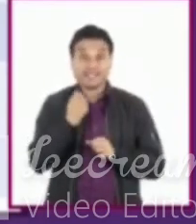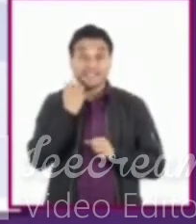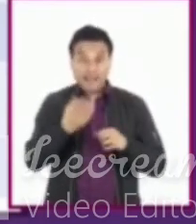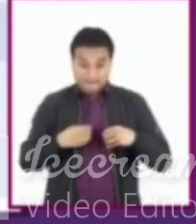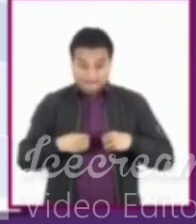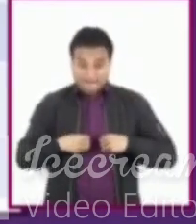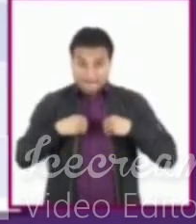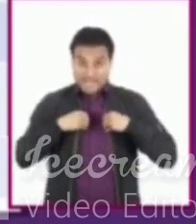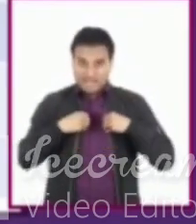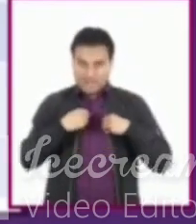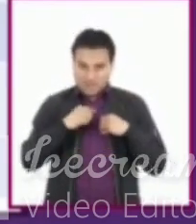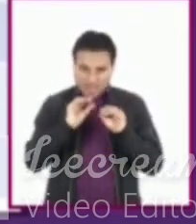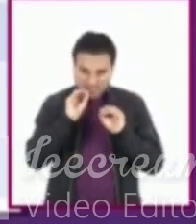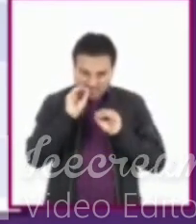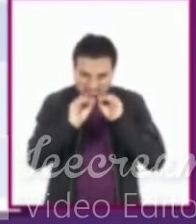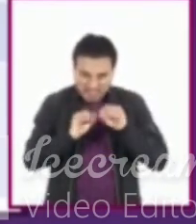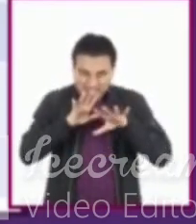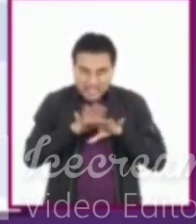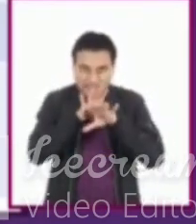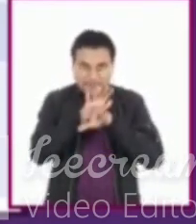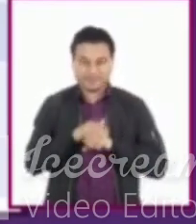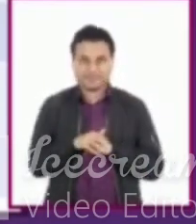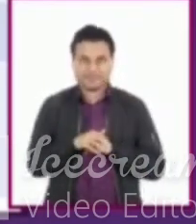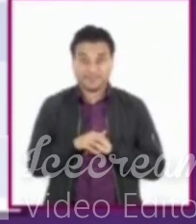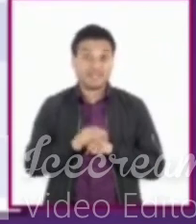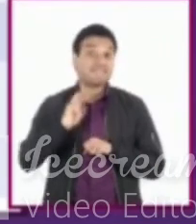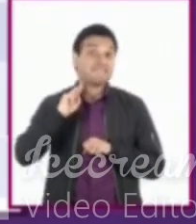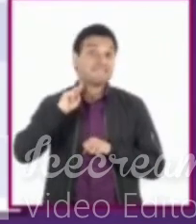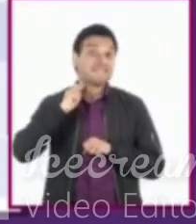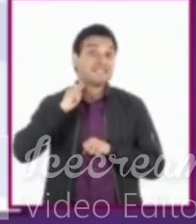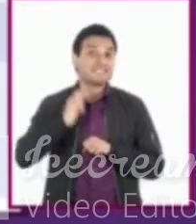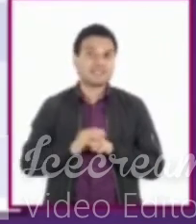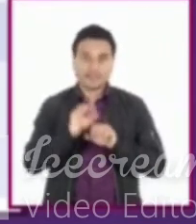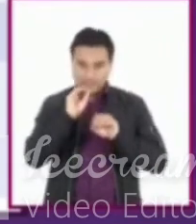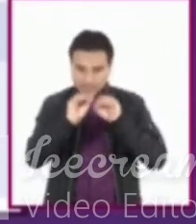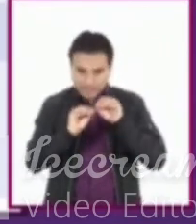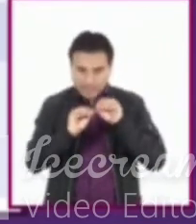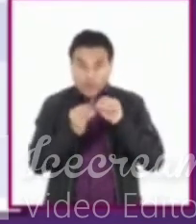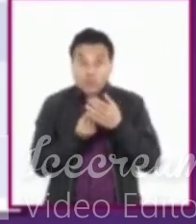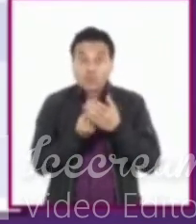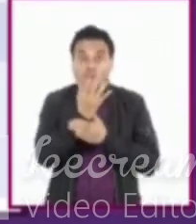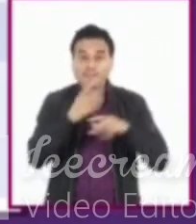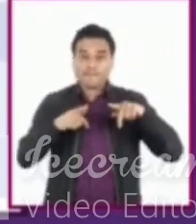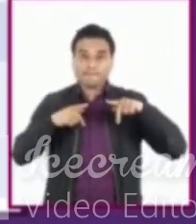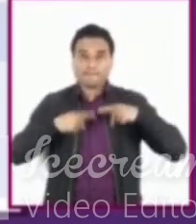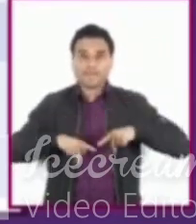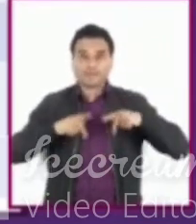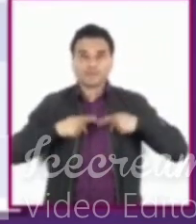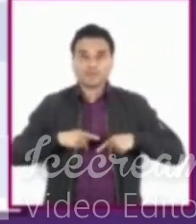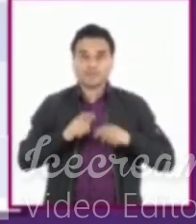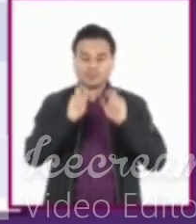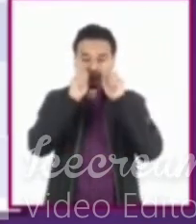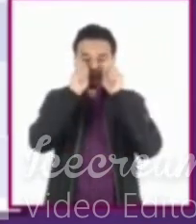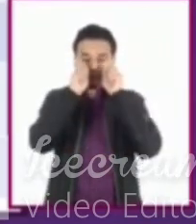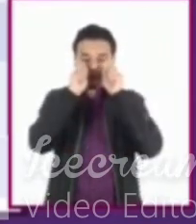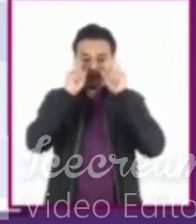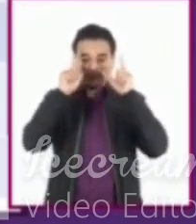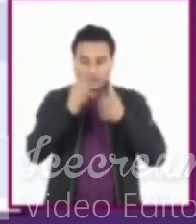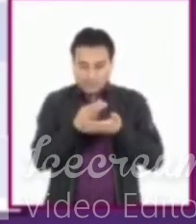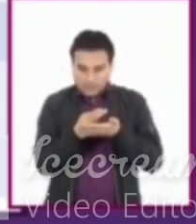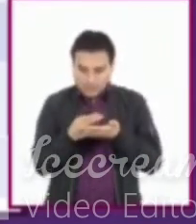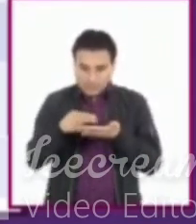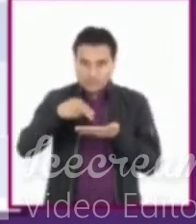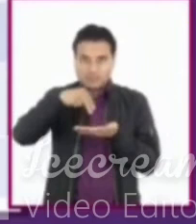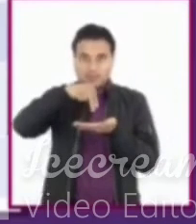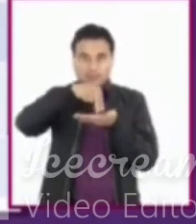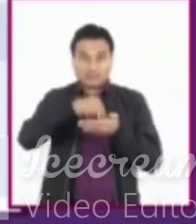humana. En Frankenstein se da origen a una nueva vida a partir de diferentes fragmentos de